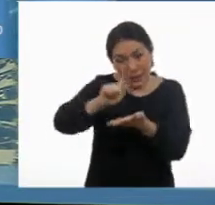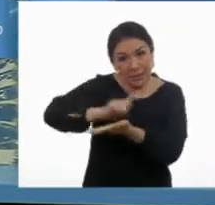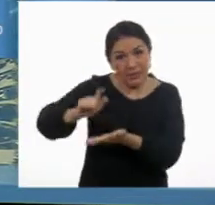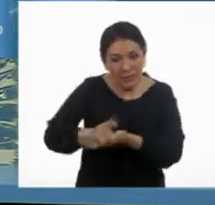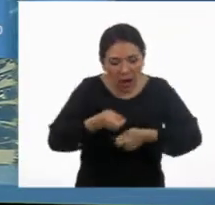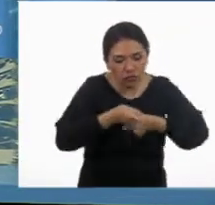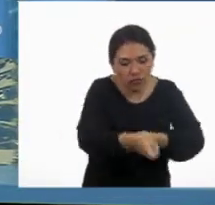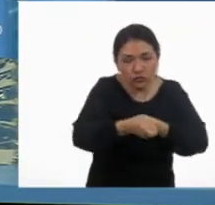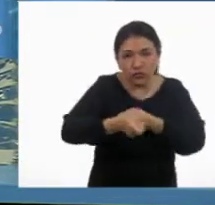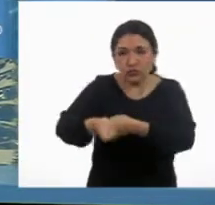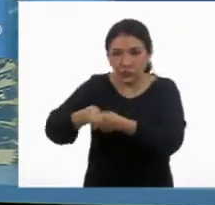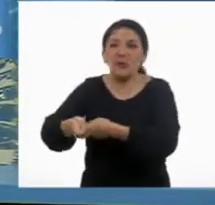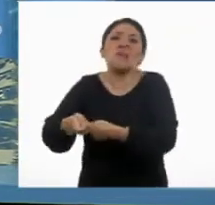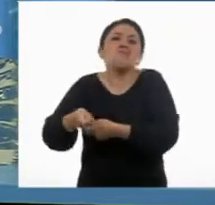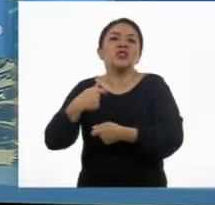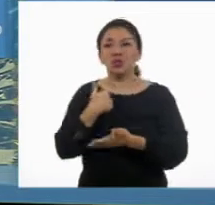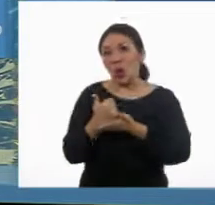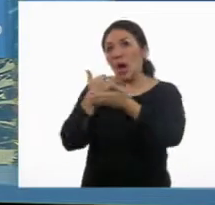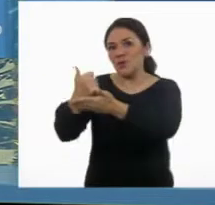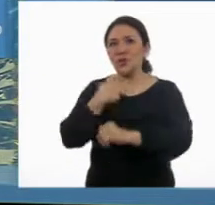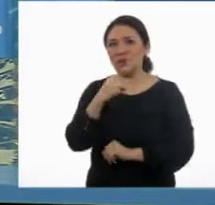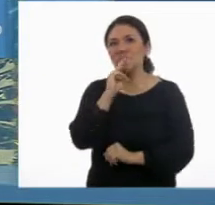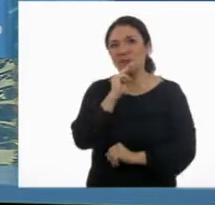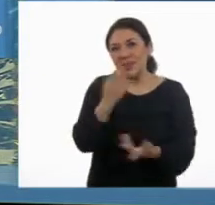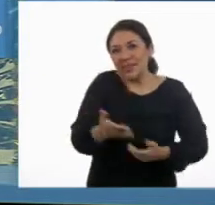los pisos, pues yo le estoy ayudando.